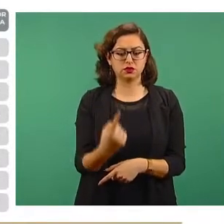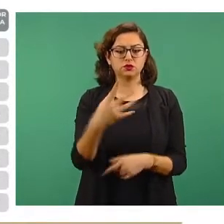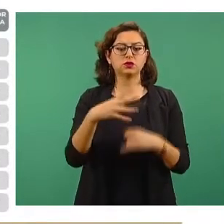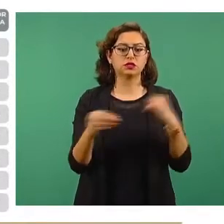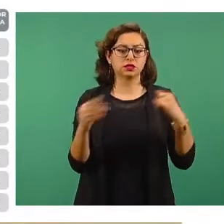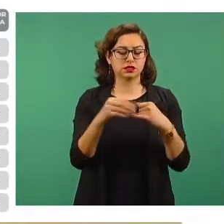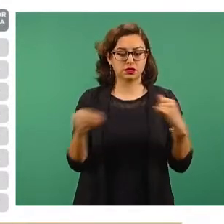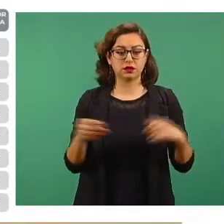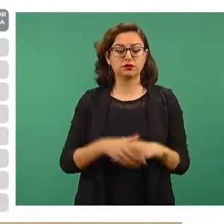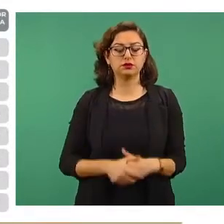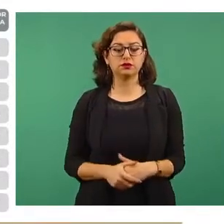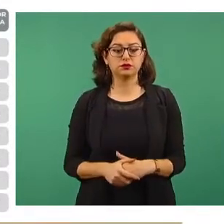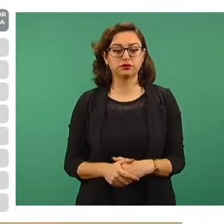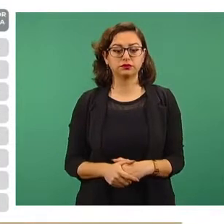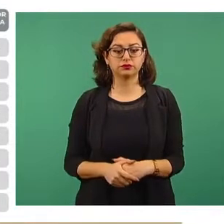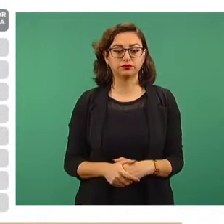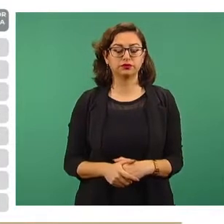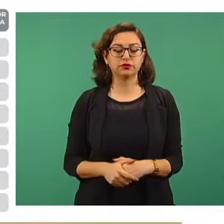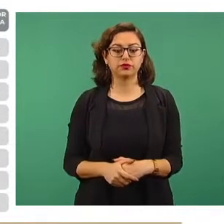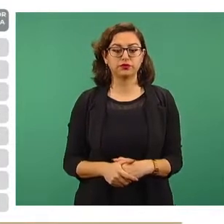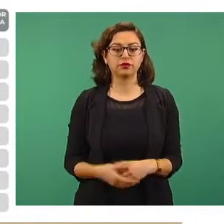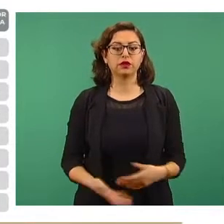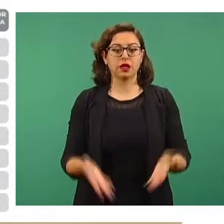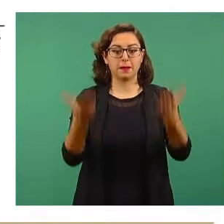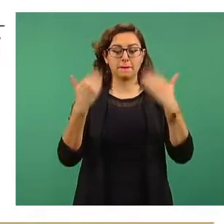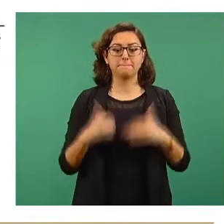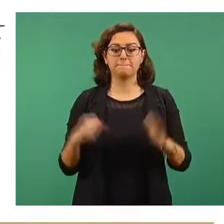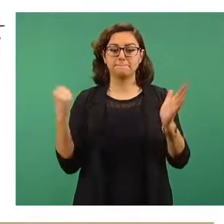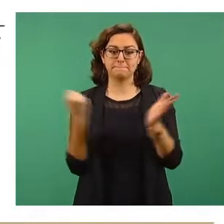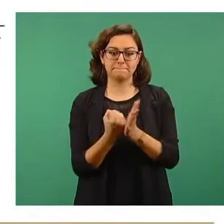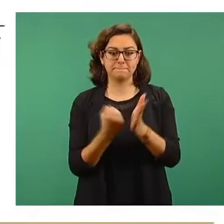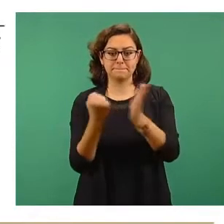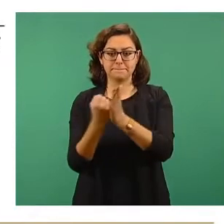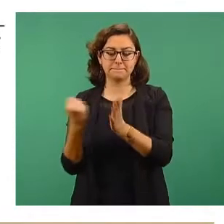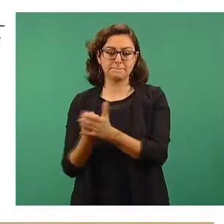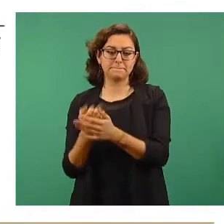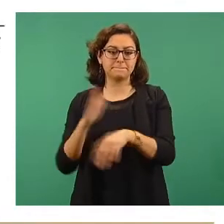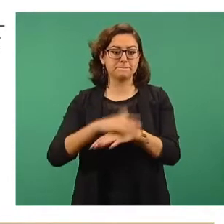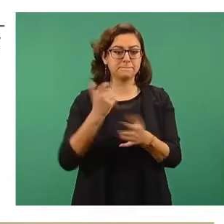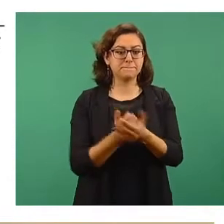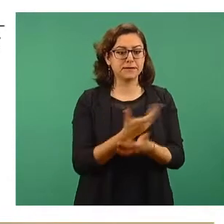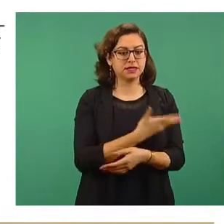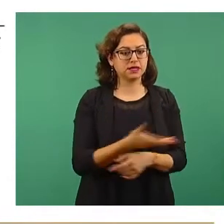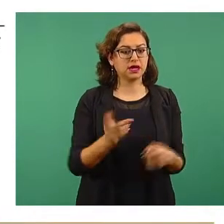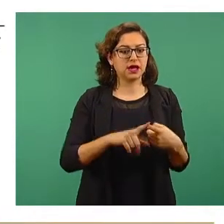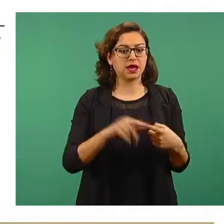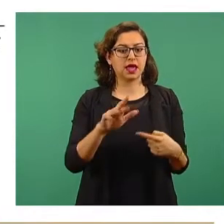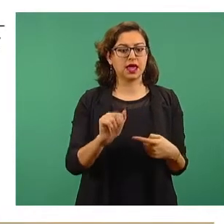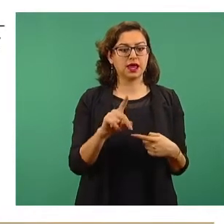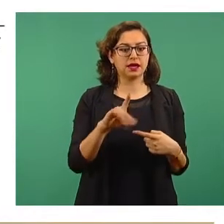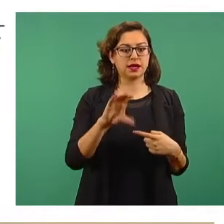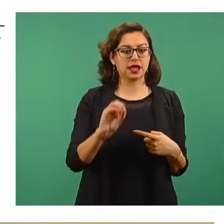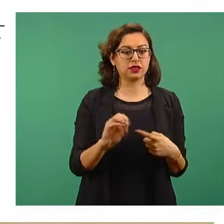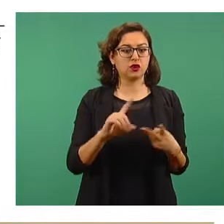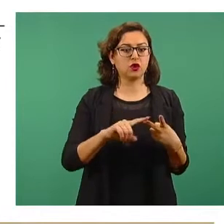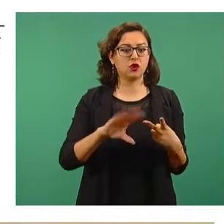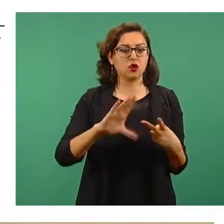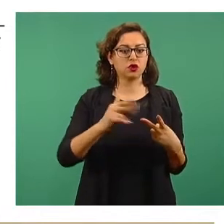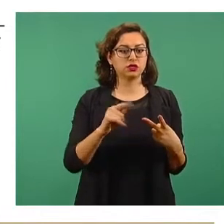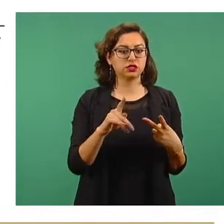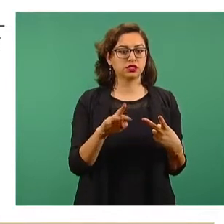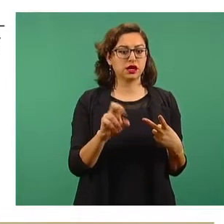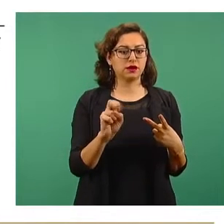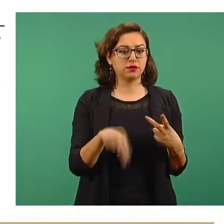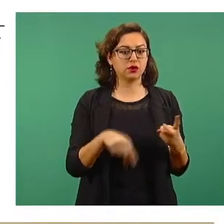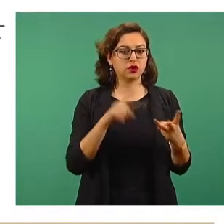21 pesos con 31 centavos. En cuanto a los indicadores de ganancia por marca, las más caras fueron otra vez Redco Chevron y ahora se agregó Corpogas,